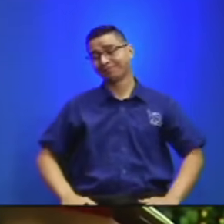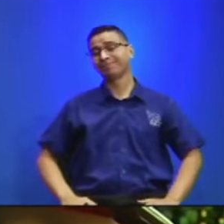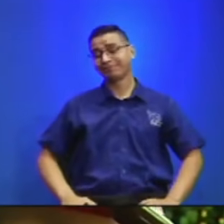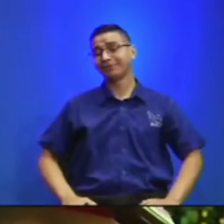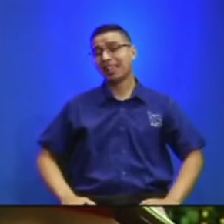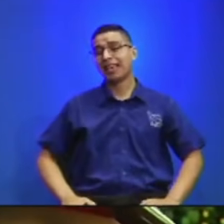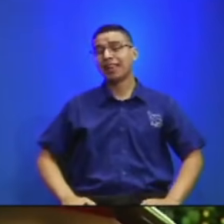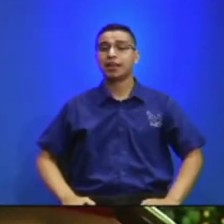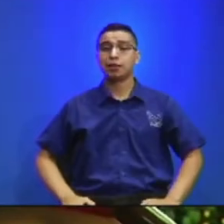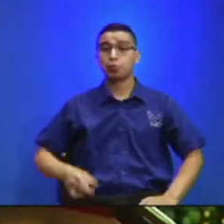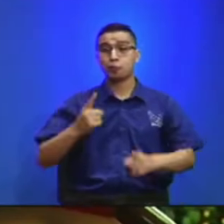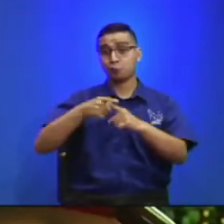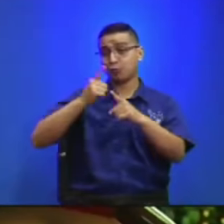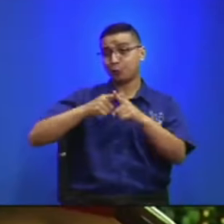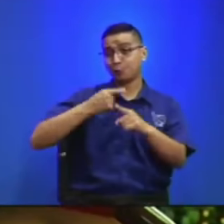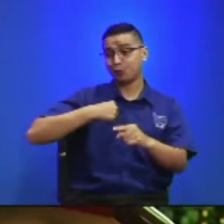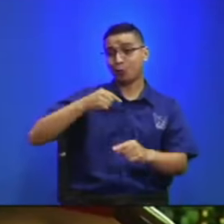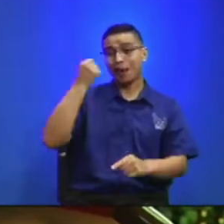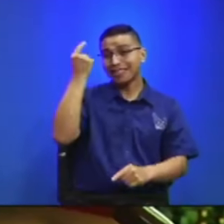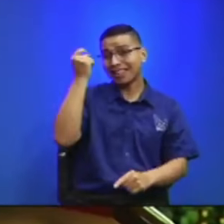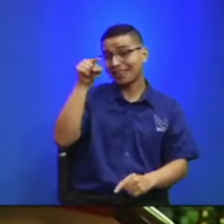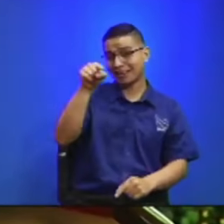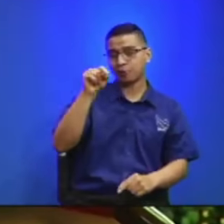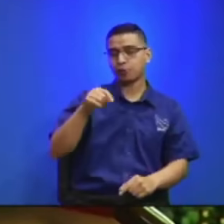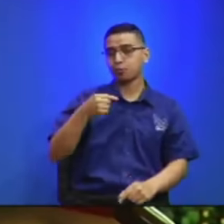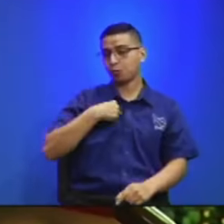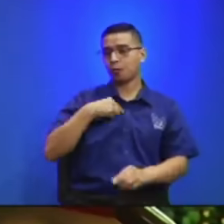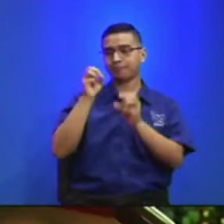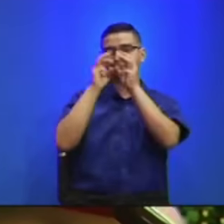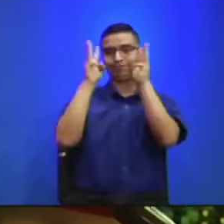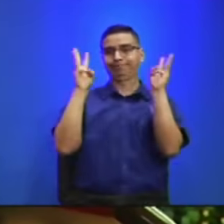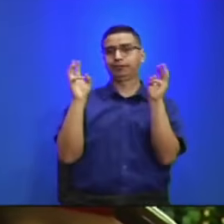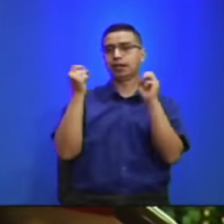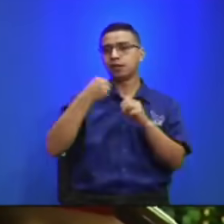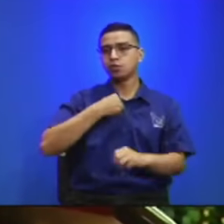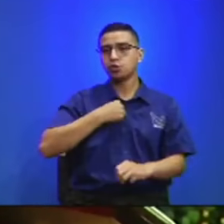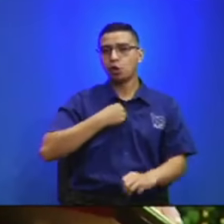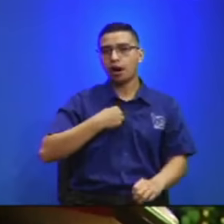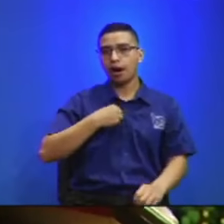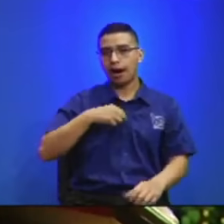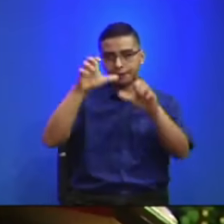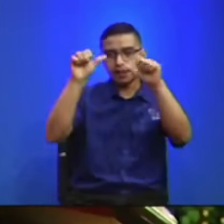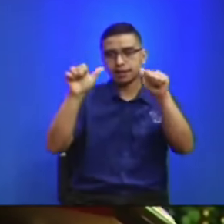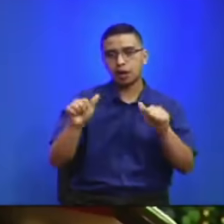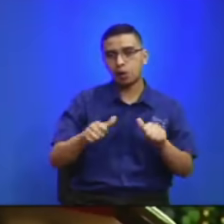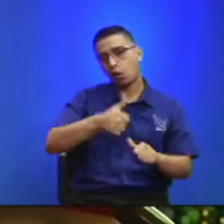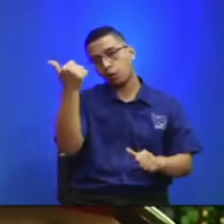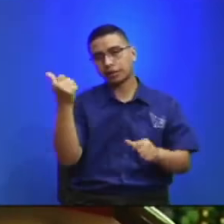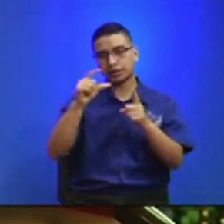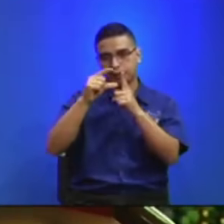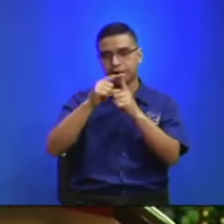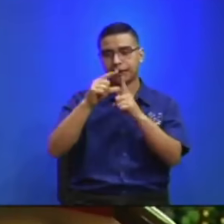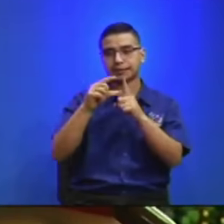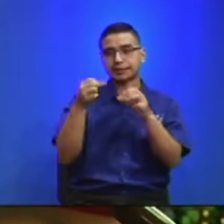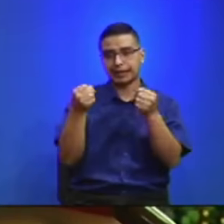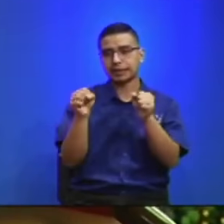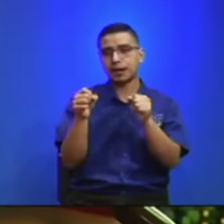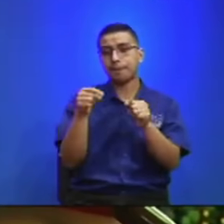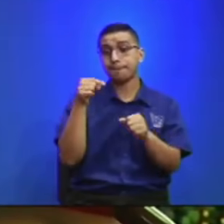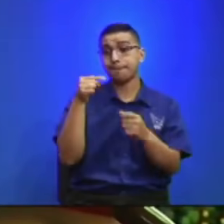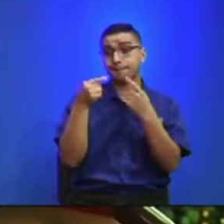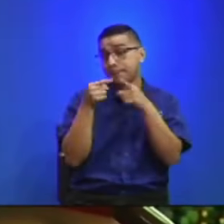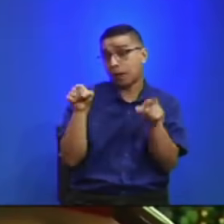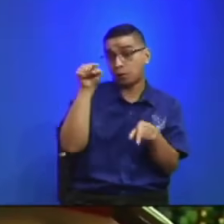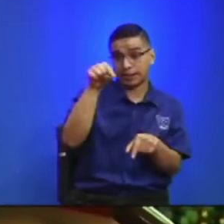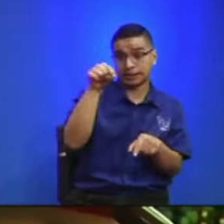cuando yo lo vi sinceramente me quedé impresionado yo había visto las otras palabras de hacer pero esa nunca le había visto